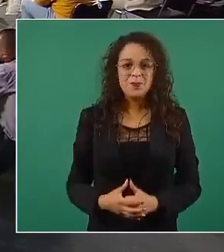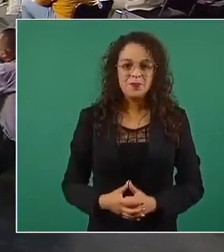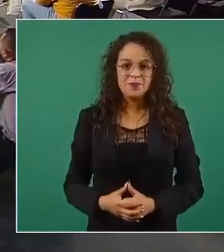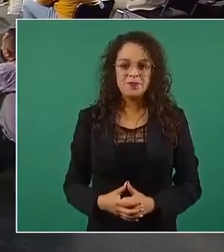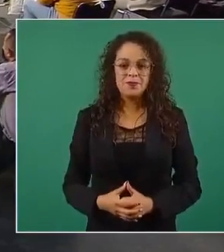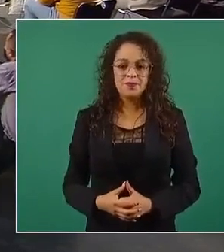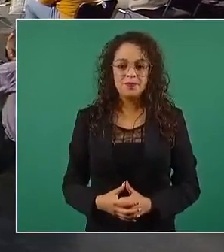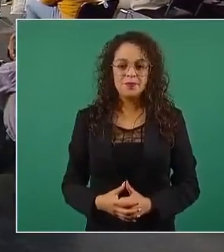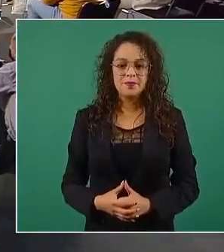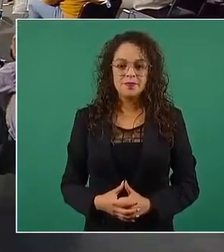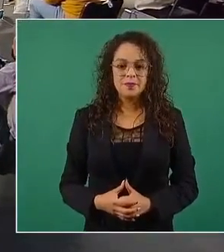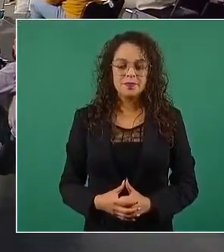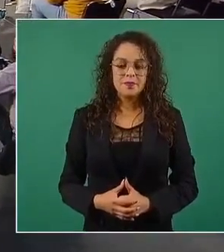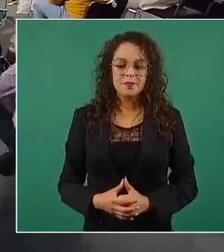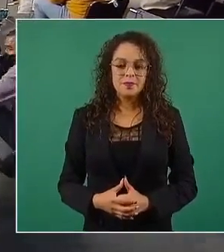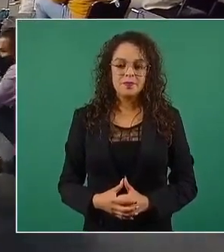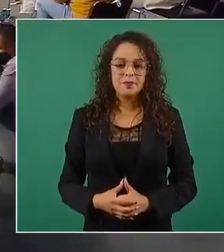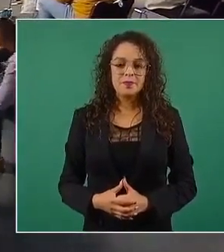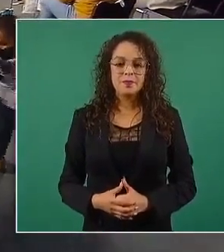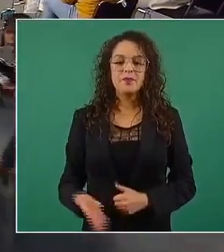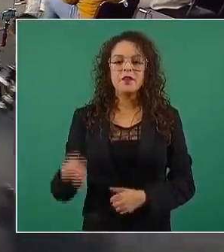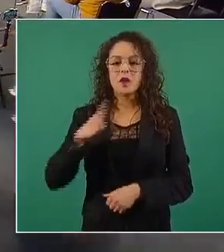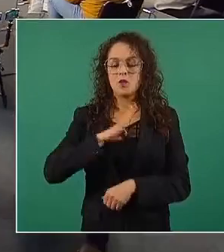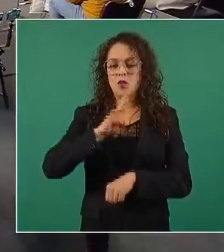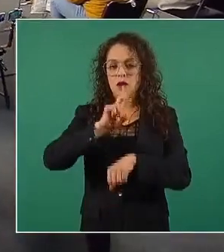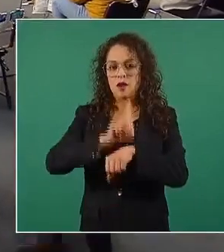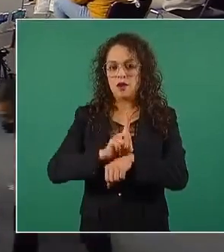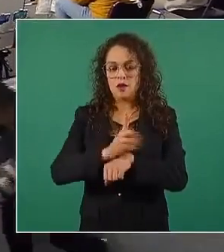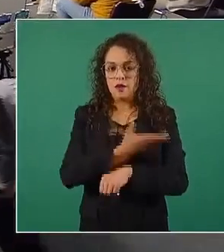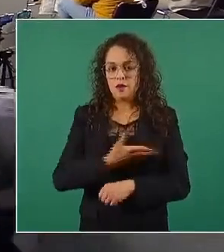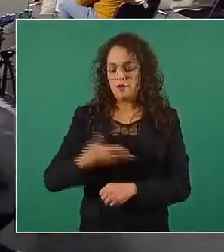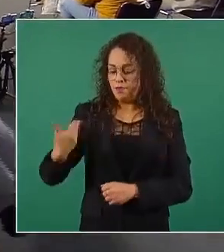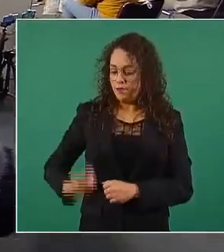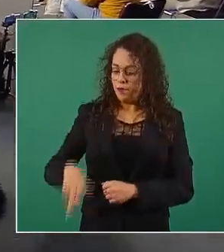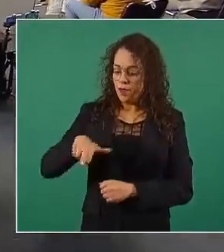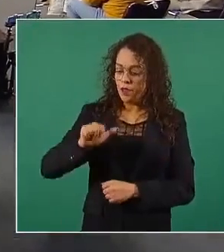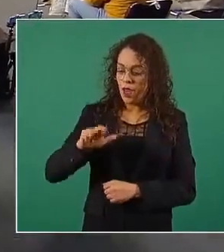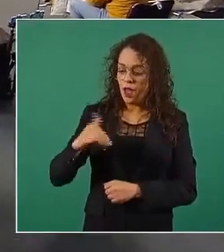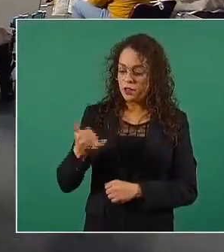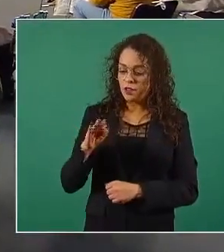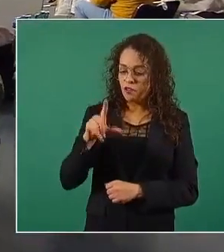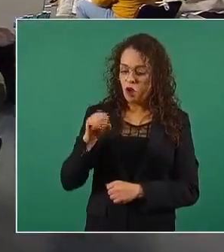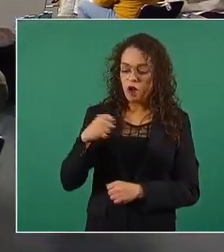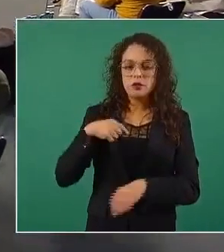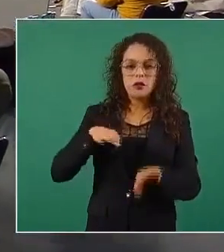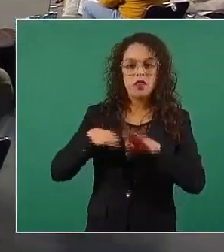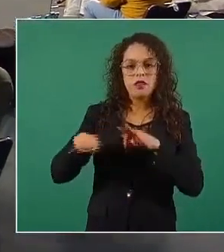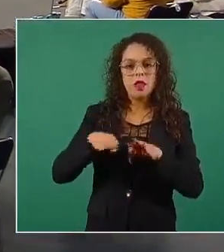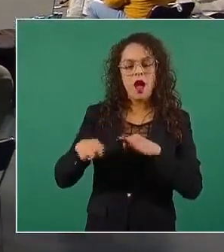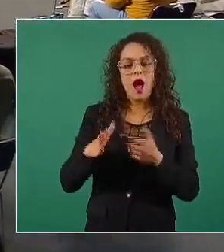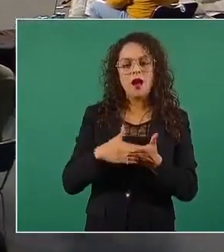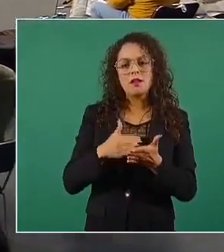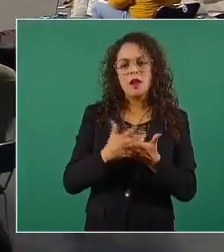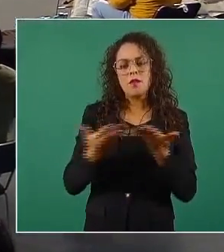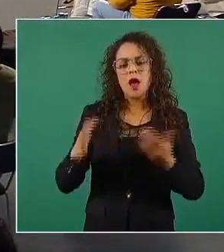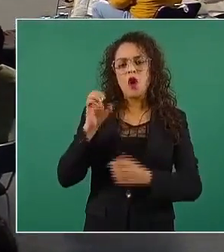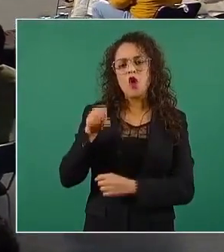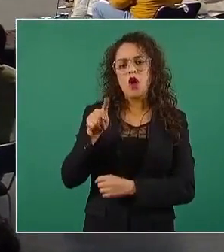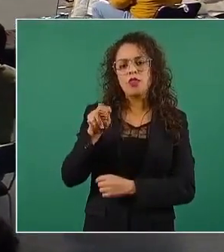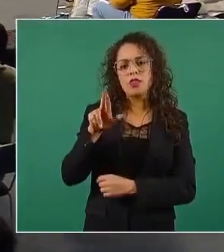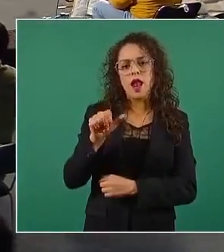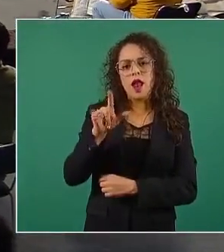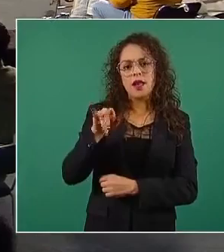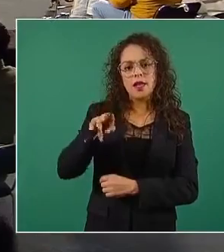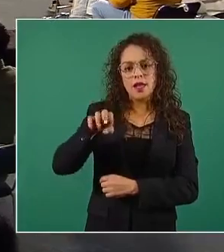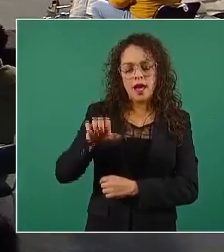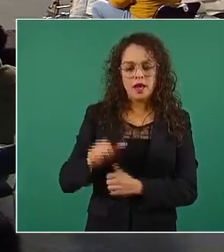¿La compañía? Buen día, presidente. Nancy Flores, de la revista Contralínea. Agradecer al doctor Gabriel la respuesta que nos